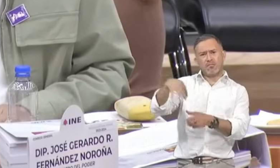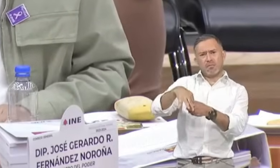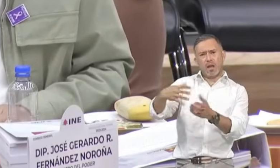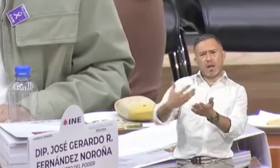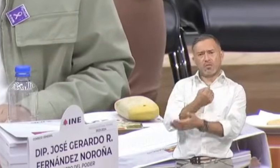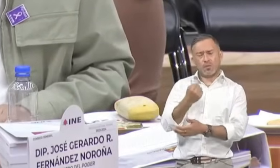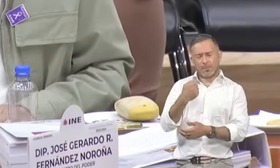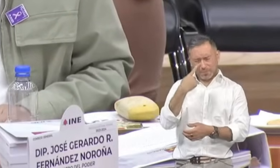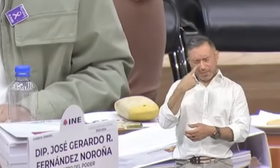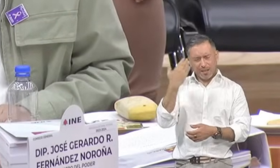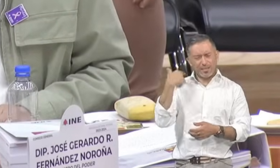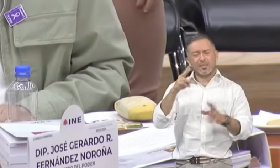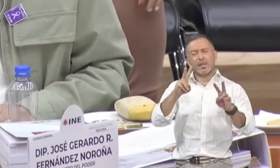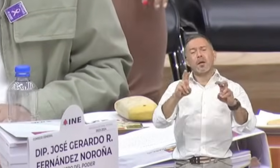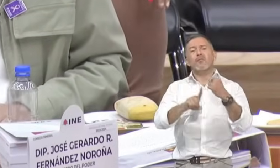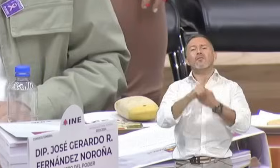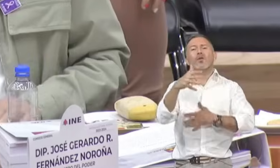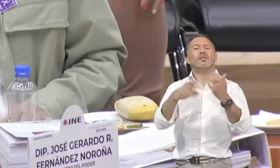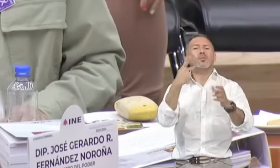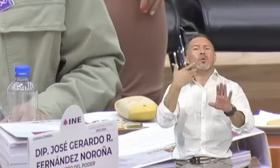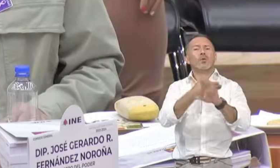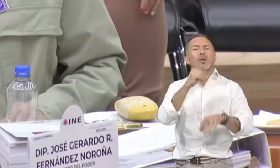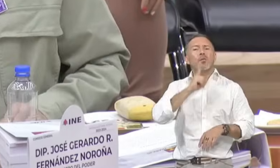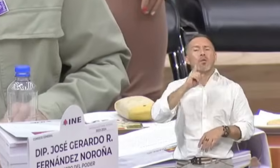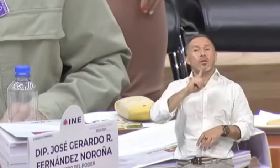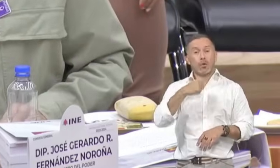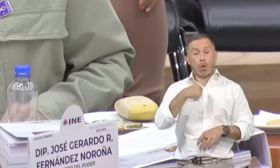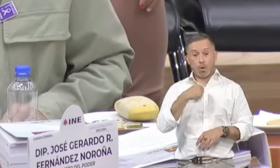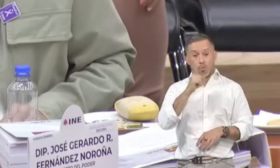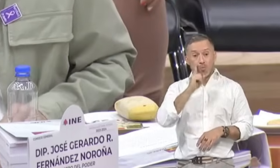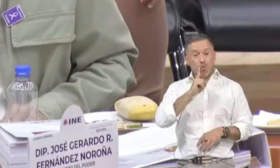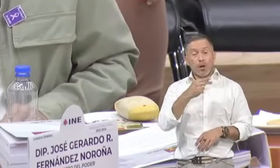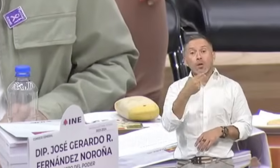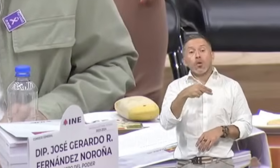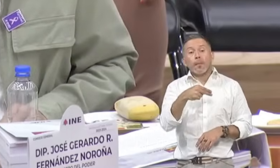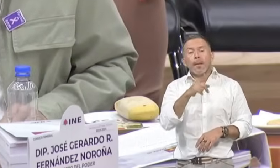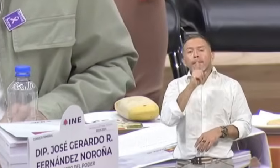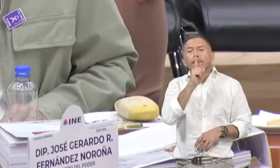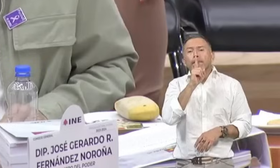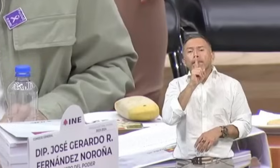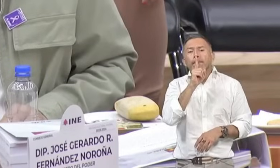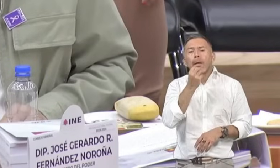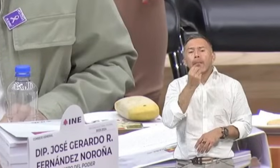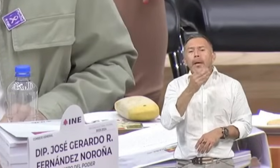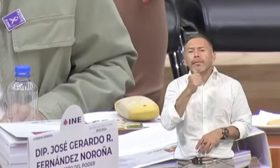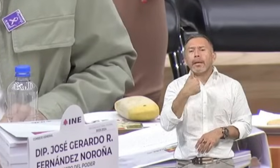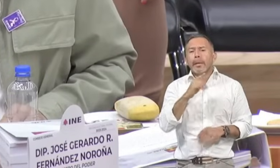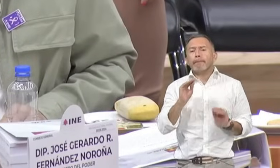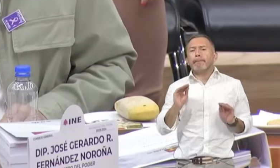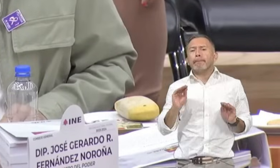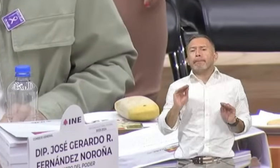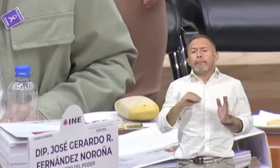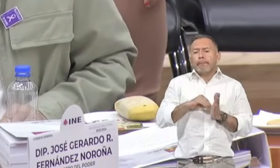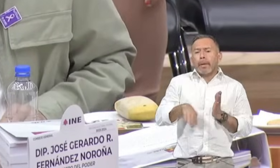por el tema de violencia política de género, porque cuando uno no dice el nombre de alguna mujer, te acusan de invisibilizarla, y era el